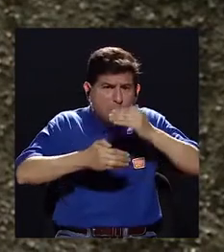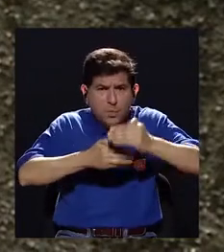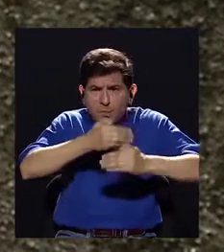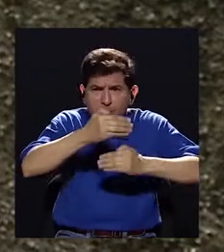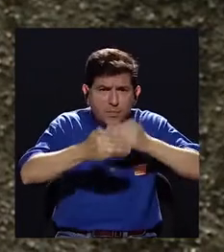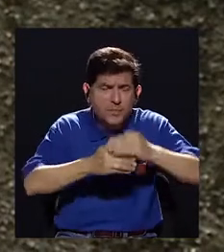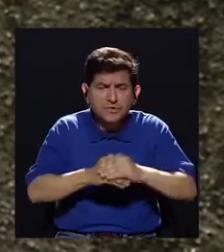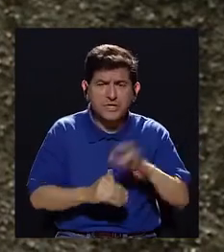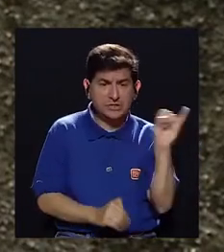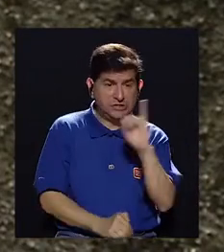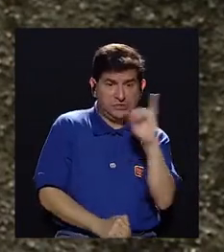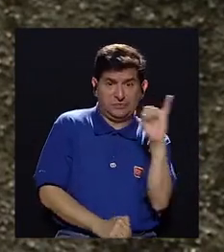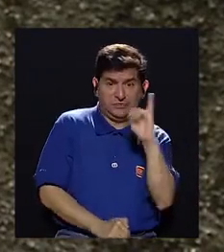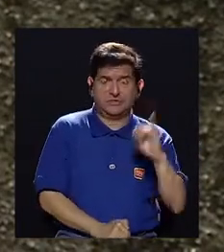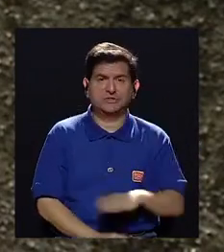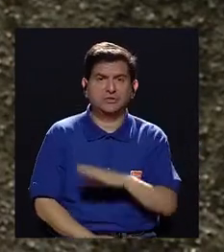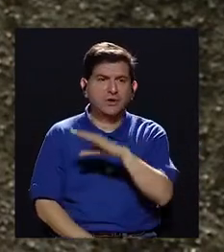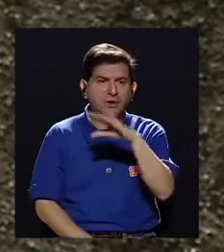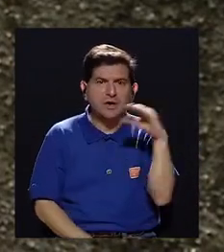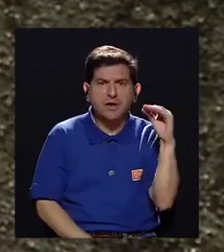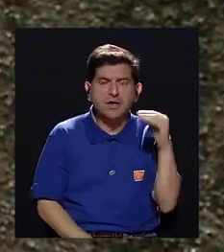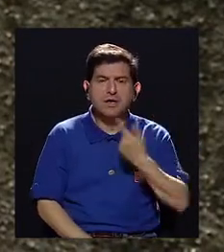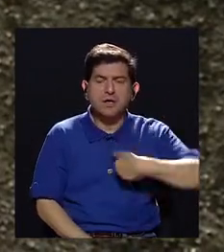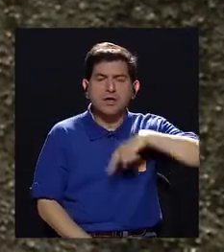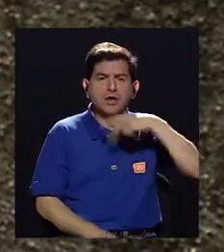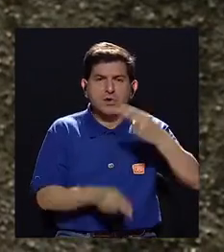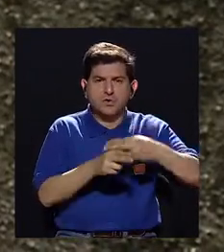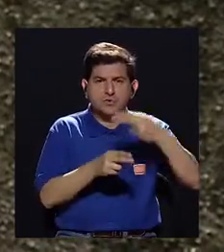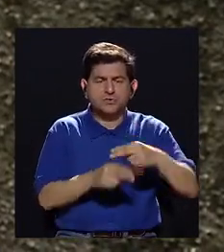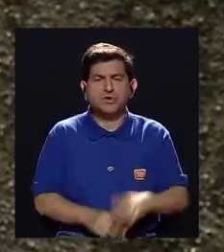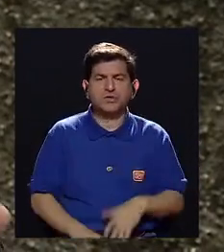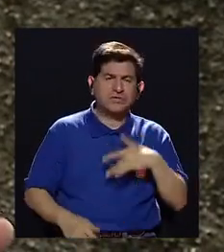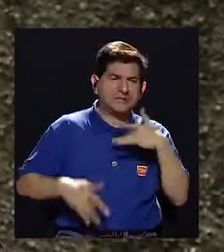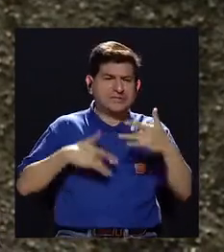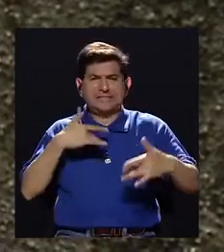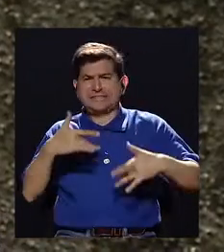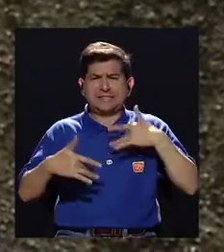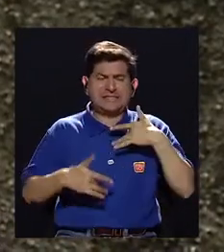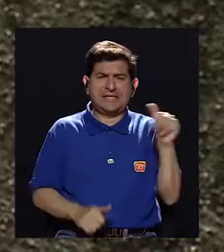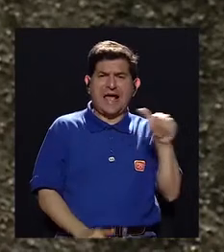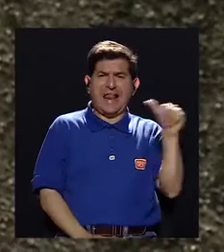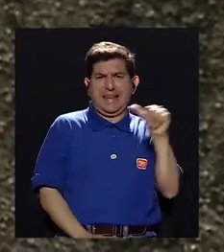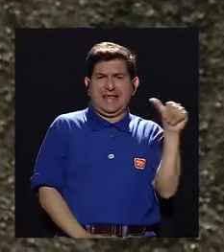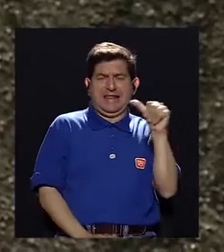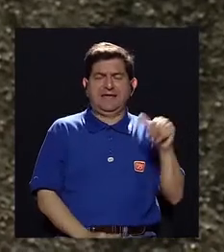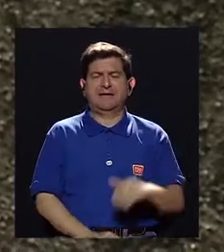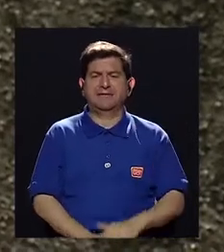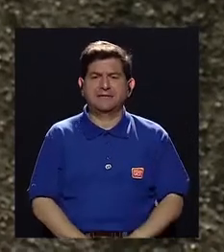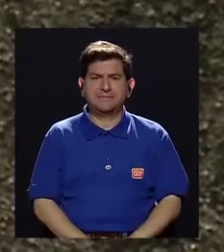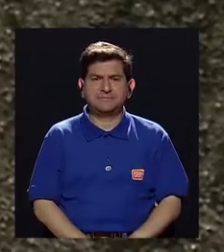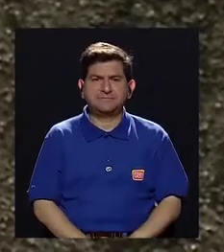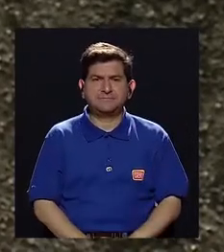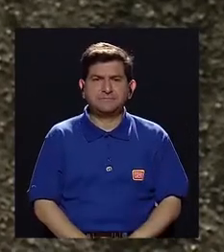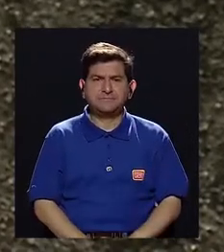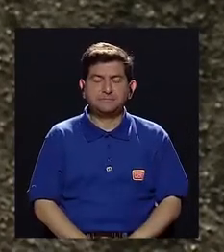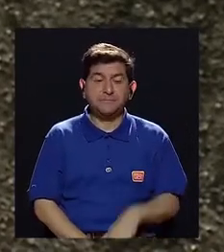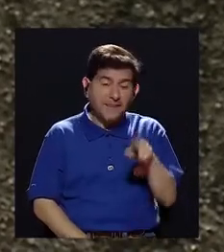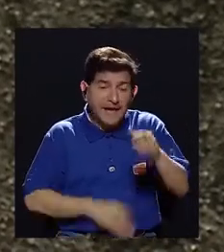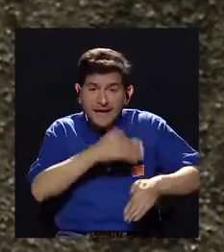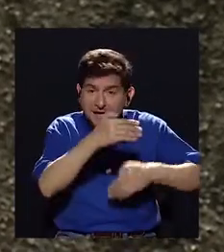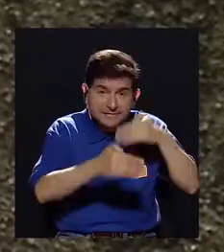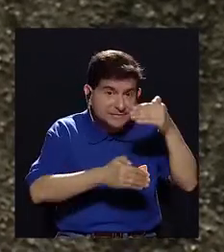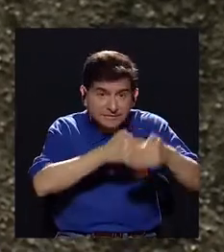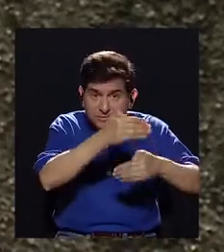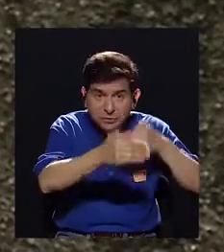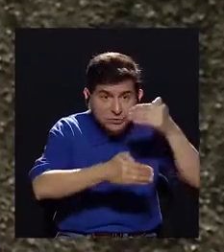procesos infecciosos y a lo que nosotros llamamos sensibilización alérgica, ¿verdad? Entonces, es